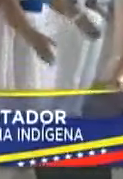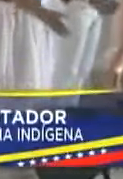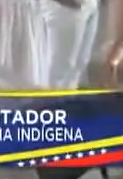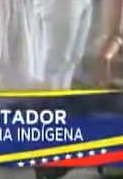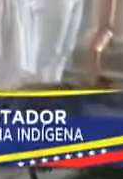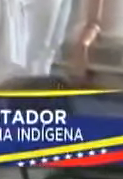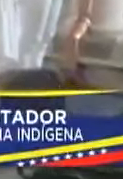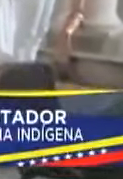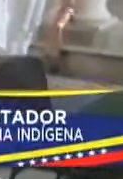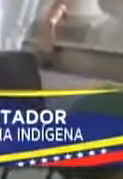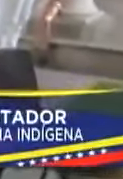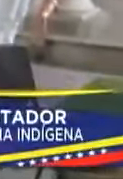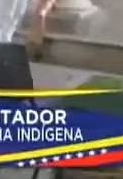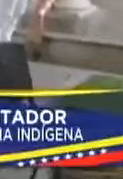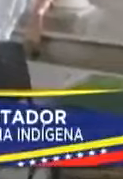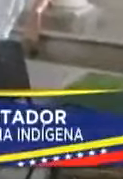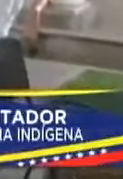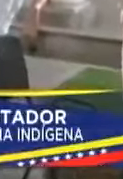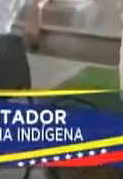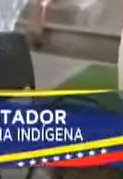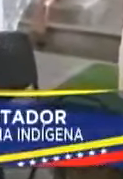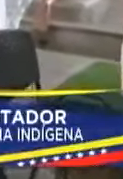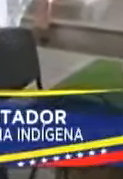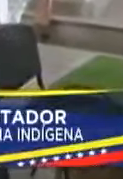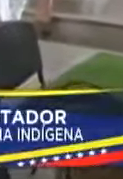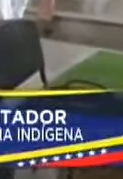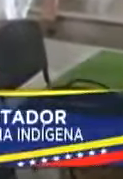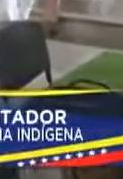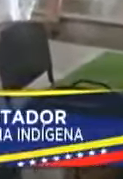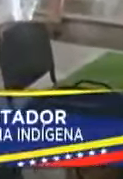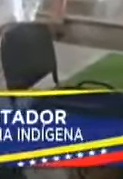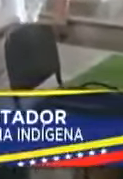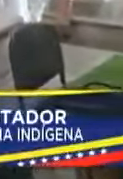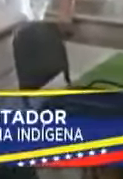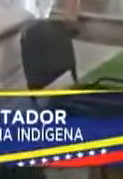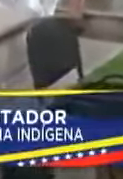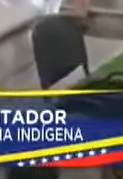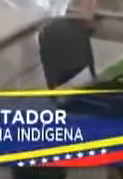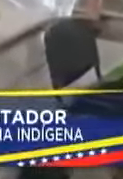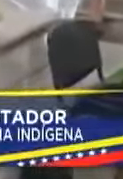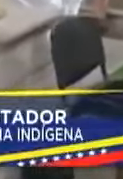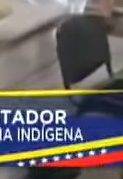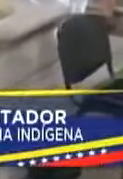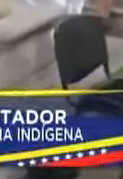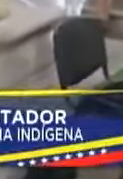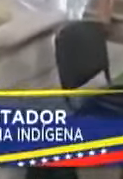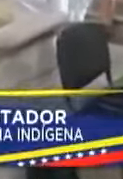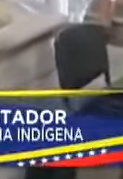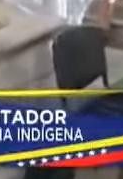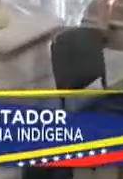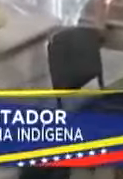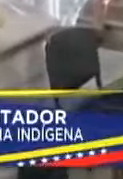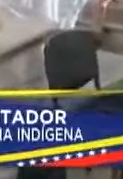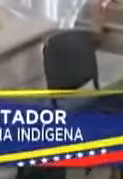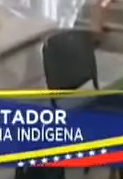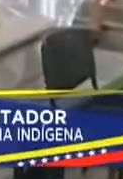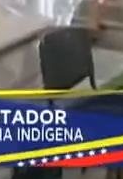y Descolonización de América, que honra la fuerza ancestral y espiritual de los pueblos.